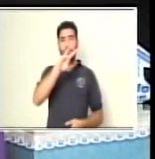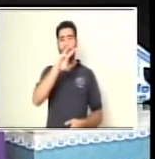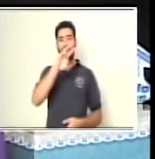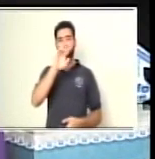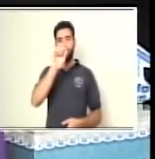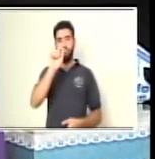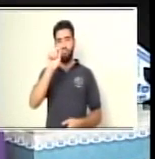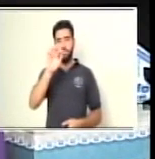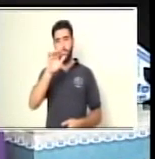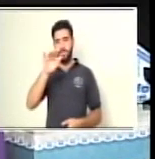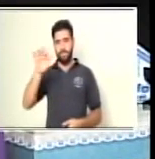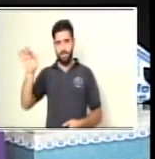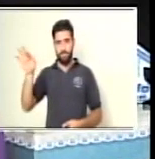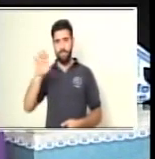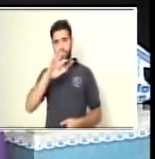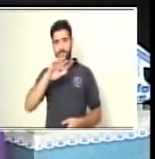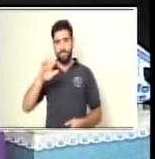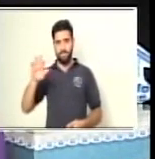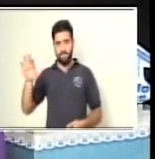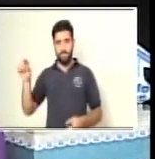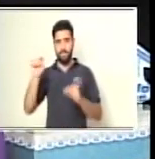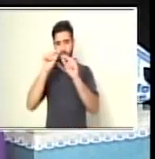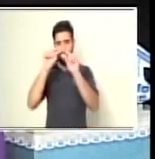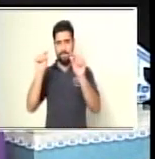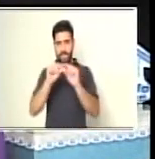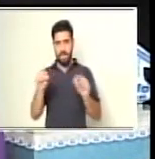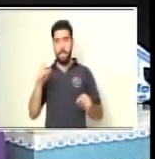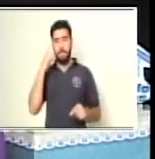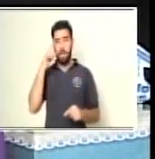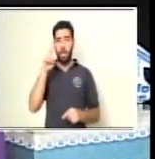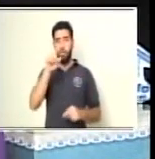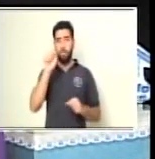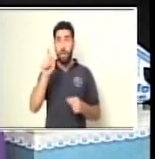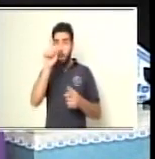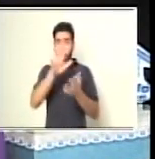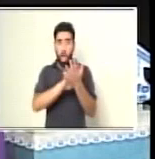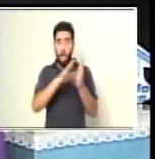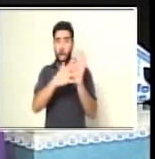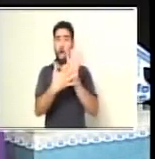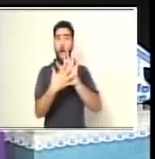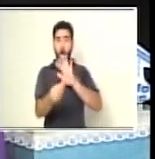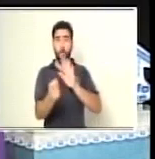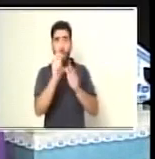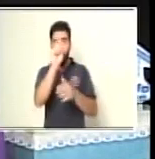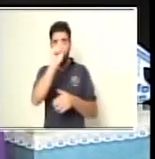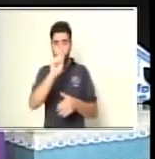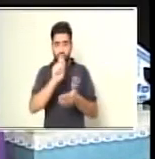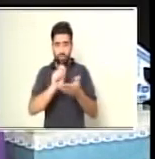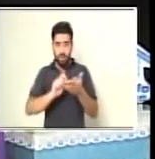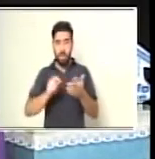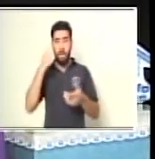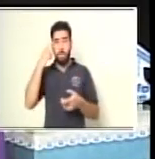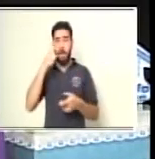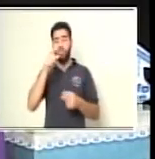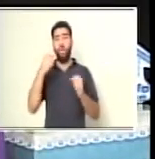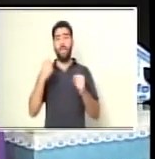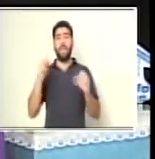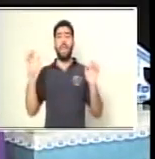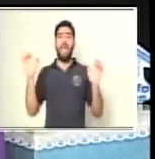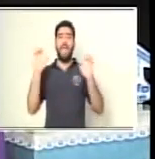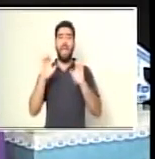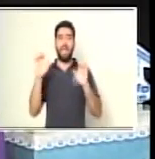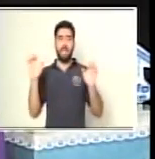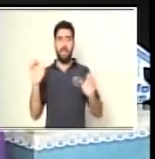Superprofes.es, apunte escolar, matemáticas, álgebra, inecuaciones, ejercicios de inecuaciones, para que tú